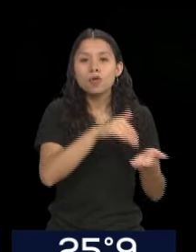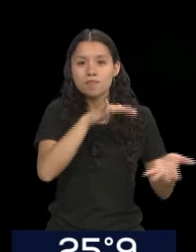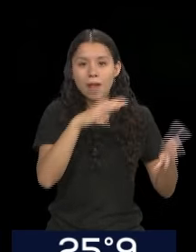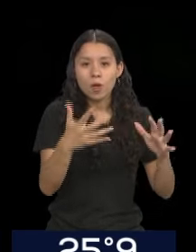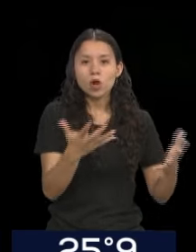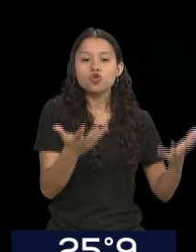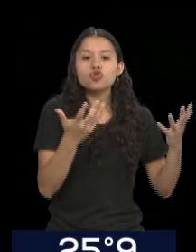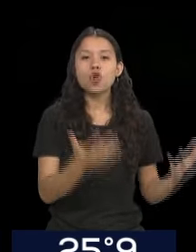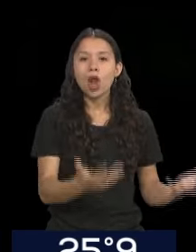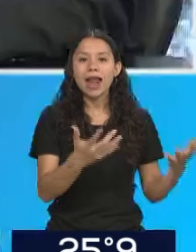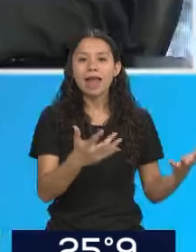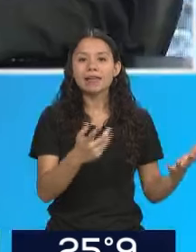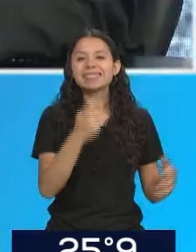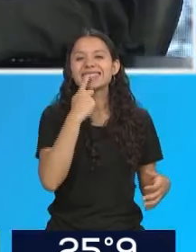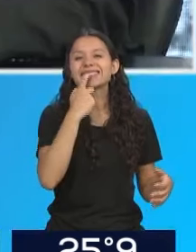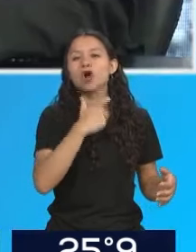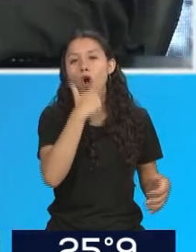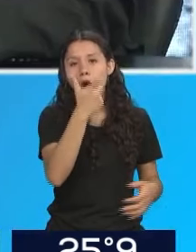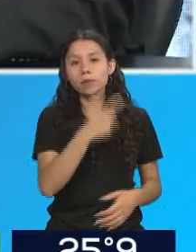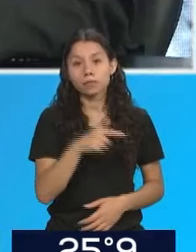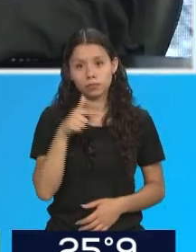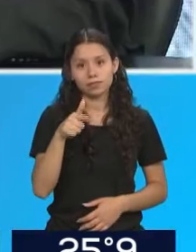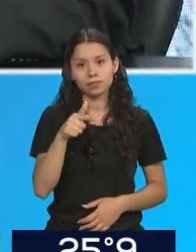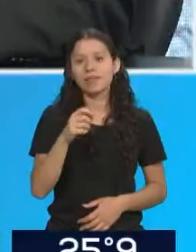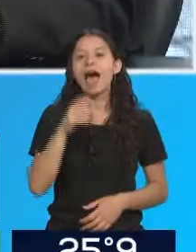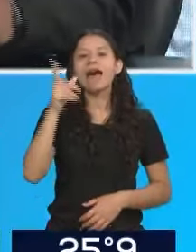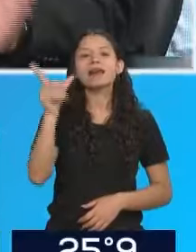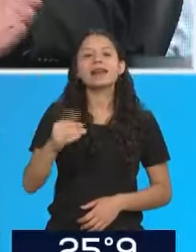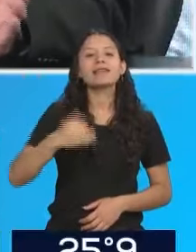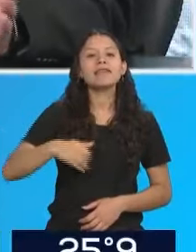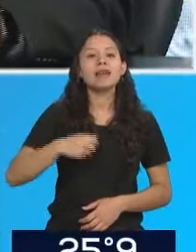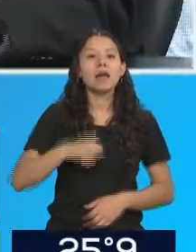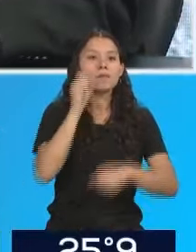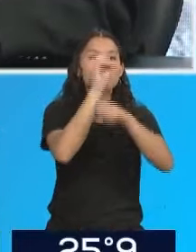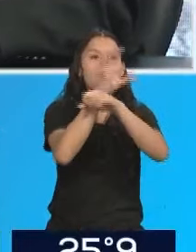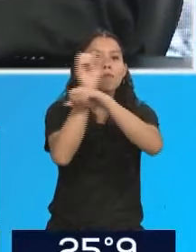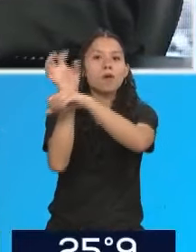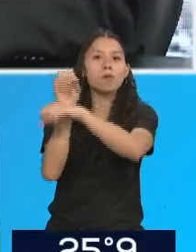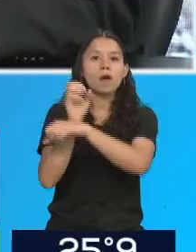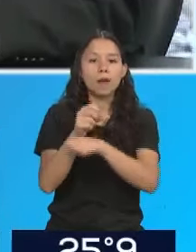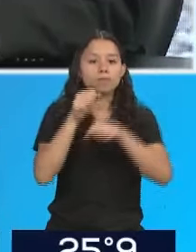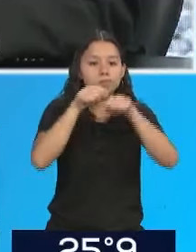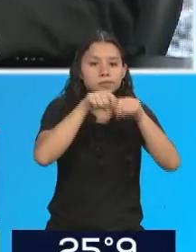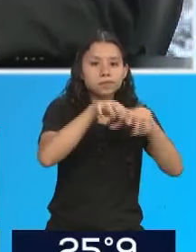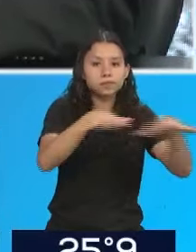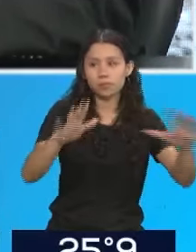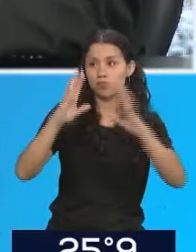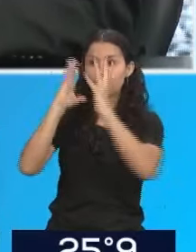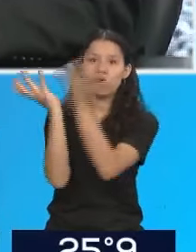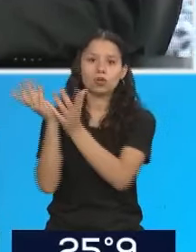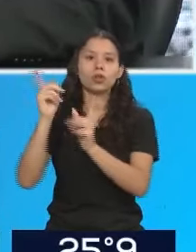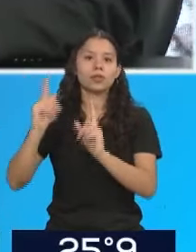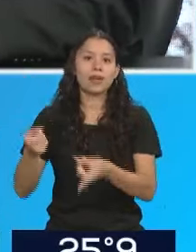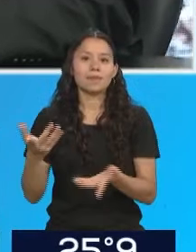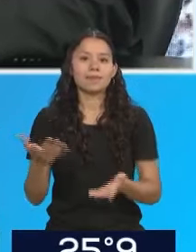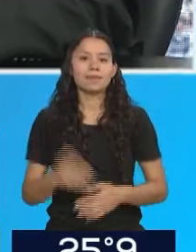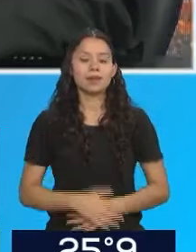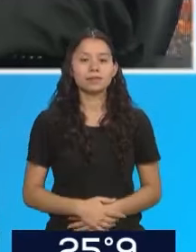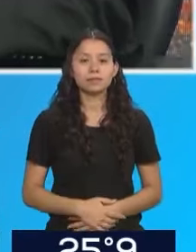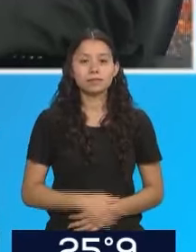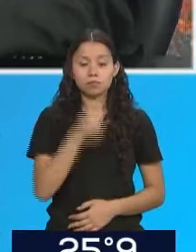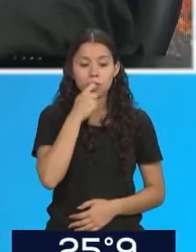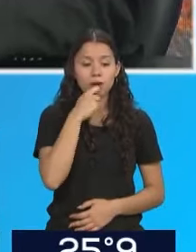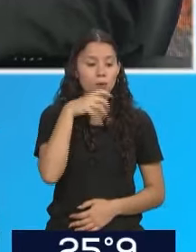está dando la vuelta a la Argentina y por supuesto que en el mundo. ¿Qué dijo Cornejo? Porque no se habla de San Jorge de manera